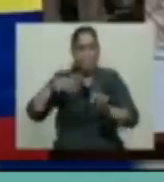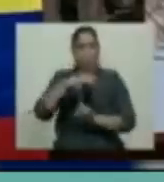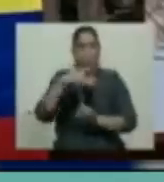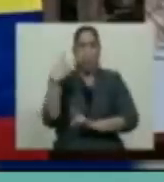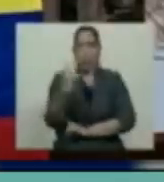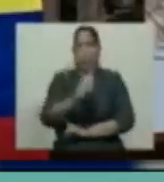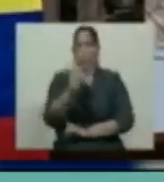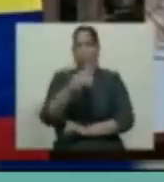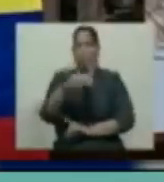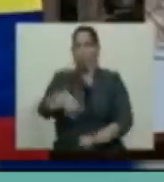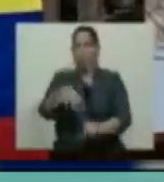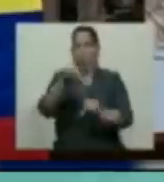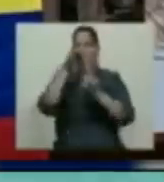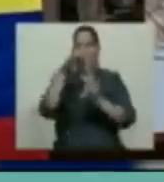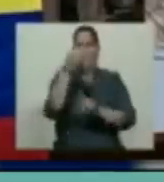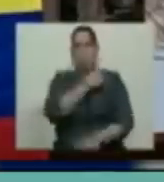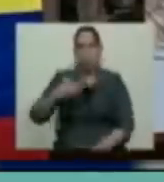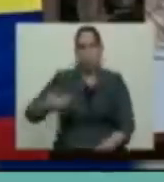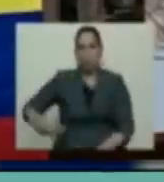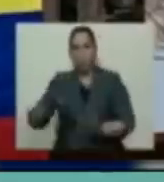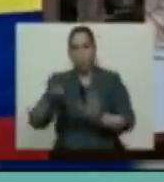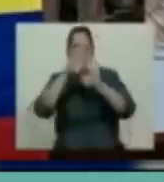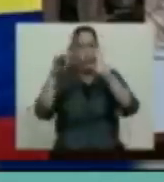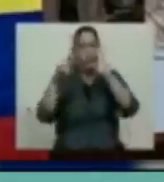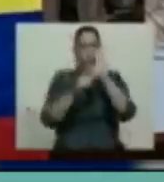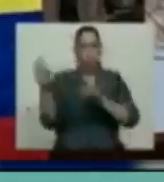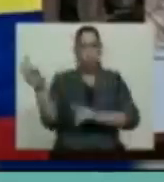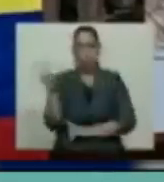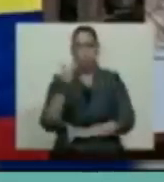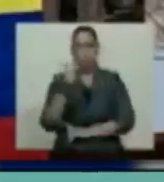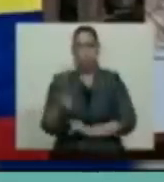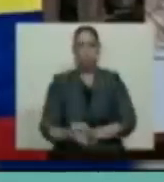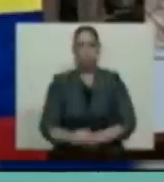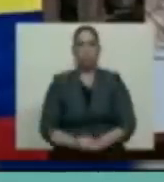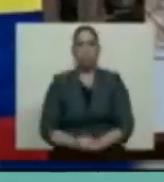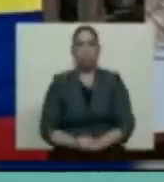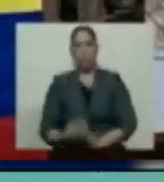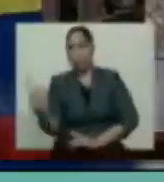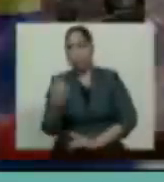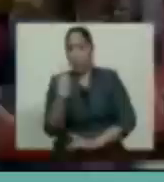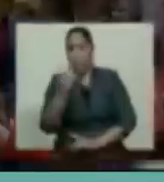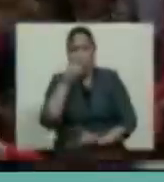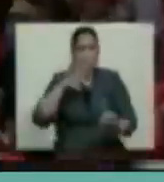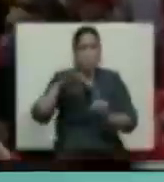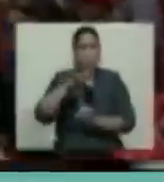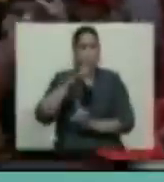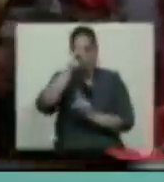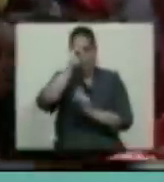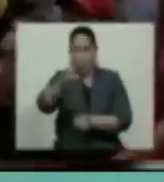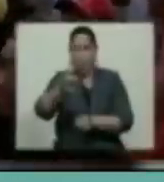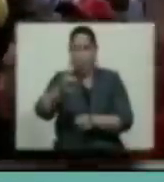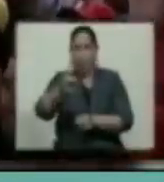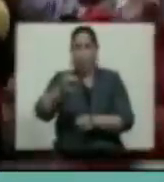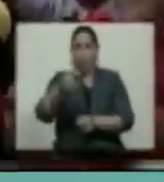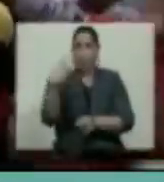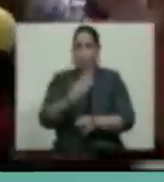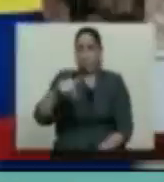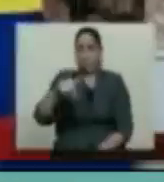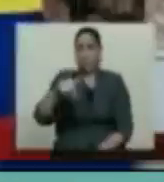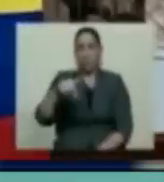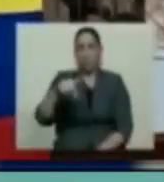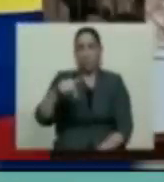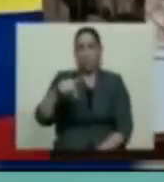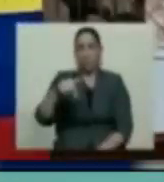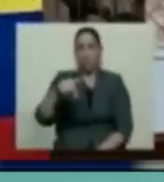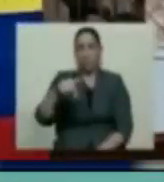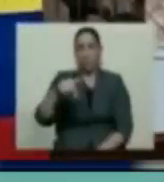petróleo. Claro. Venezuela hoy le vende a Estados Unidos algo así como 250.000 barriles de petróleo por